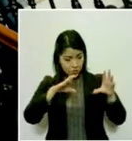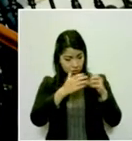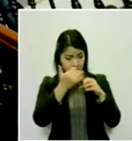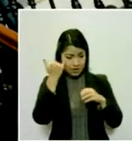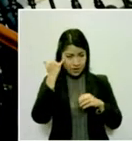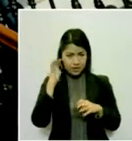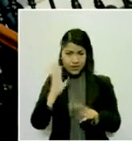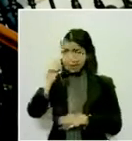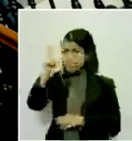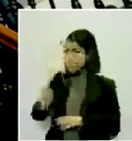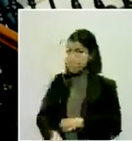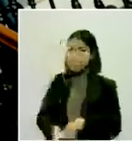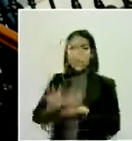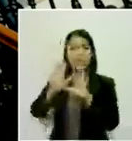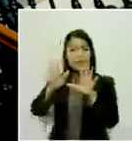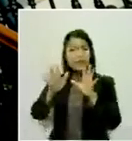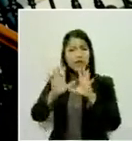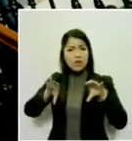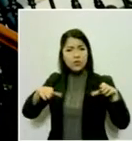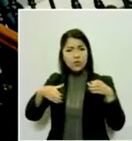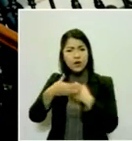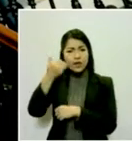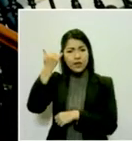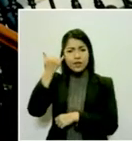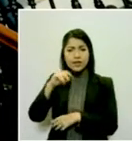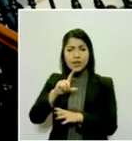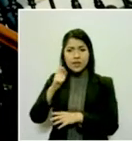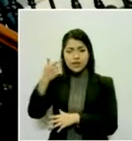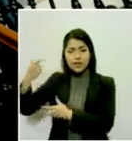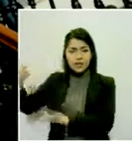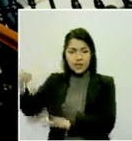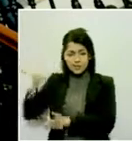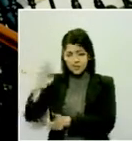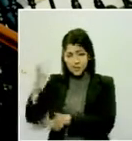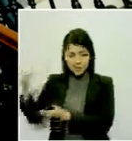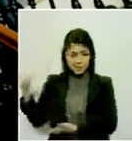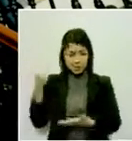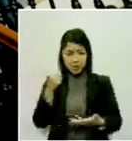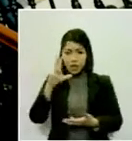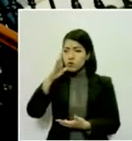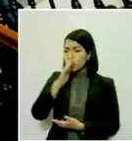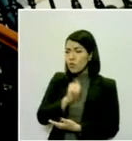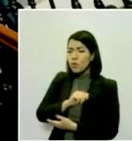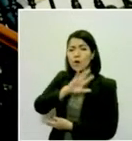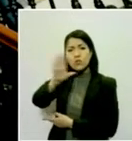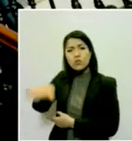porque una comunidad tenga ya presupuesto directo, no puede gestionar recursos, al contrario.